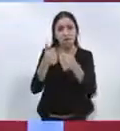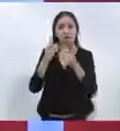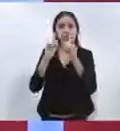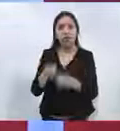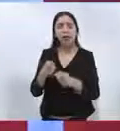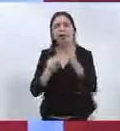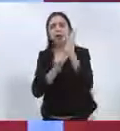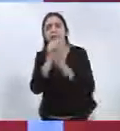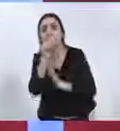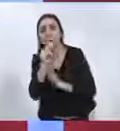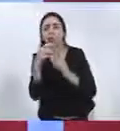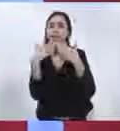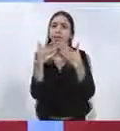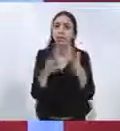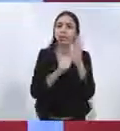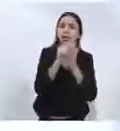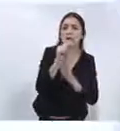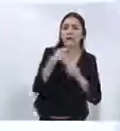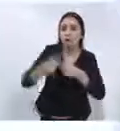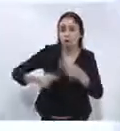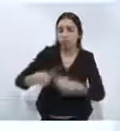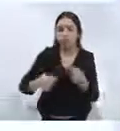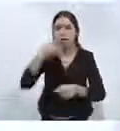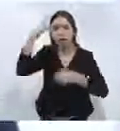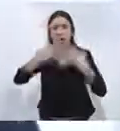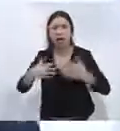en tecnología y en lo que es alta genética? Sí,